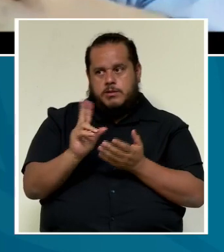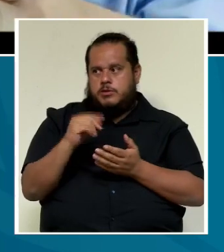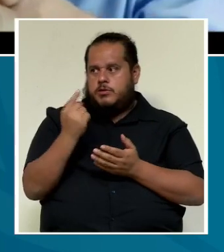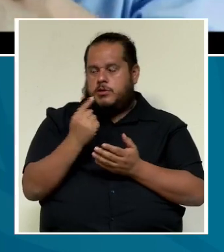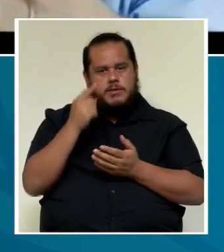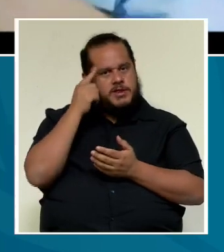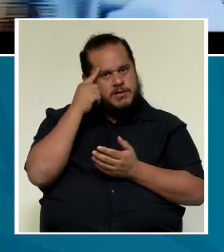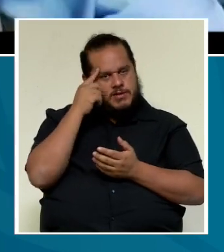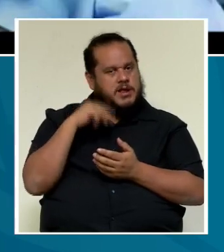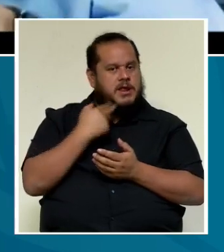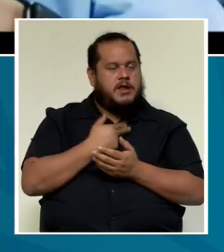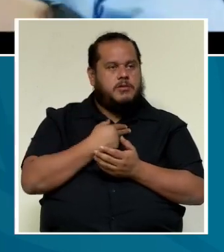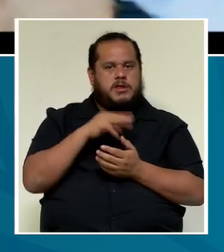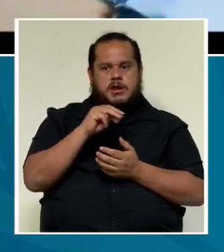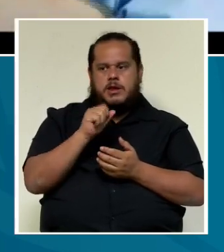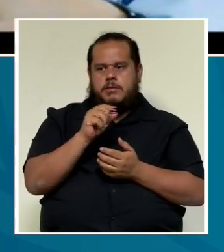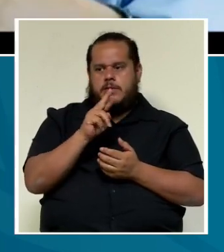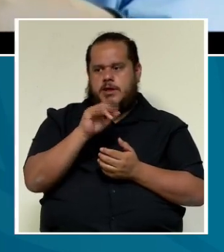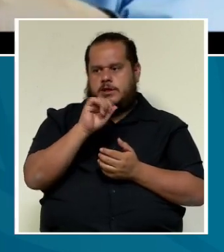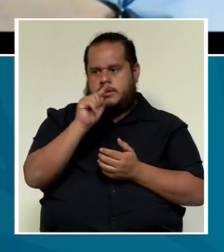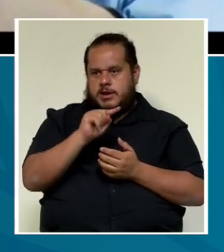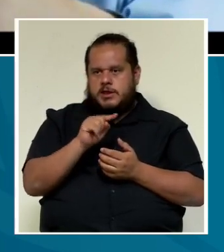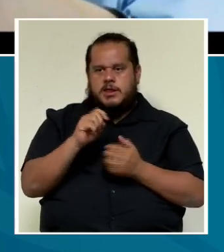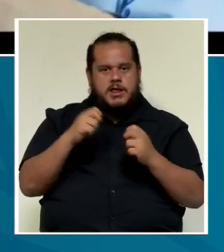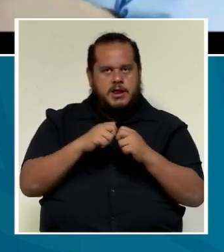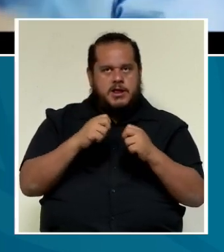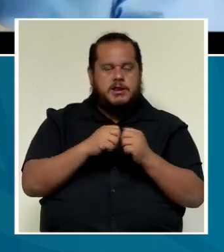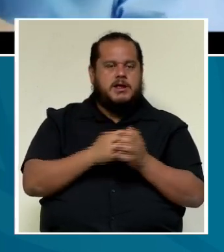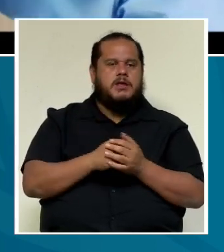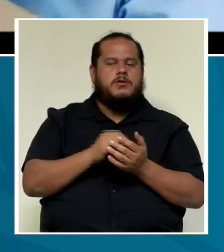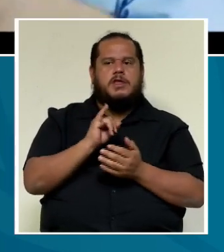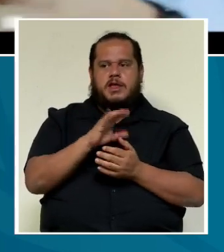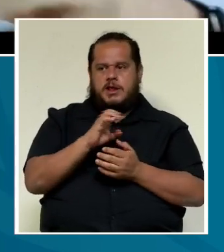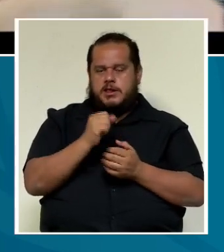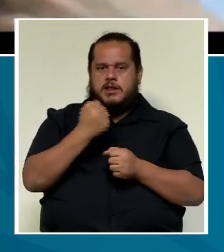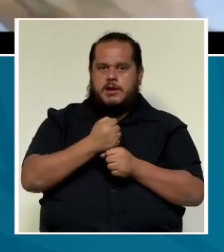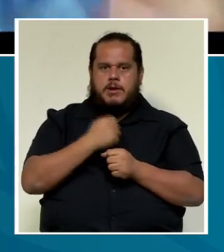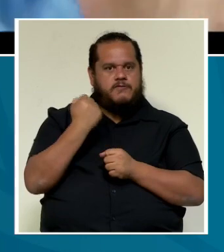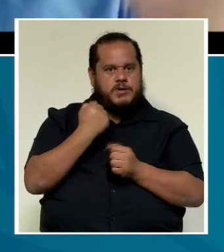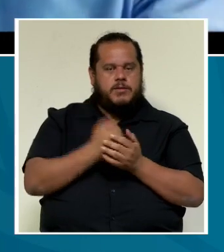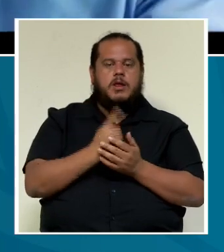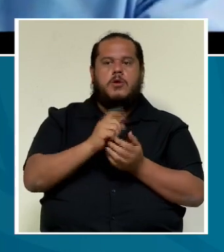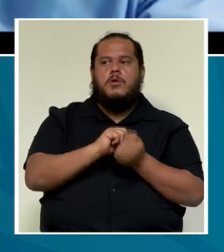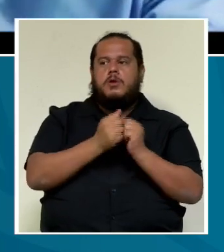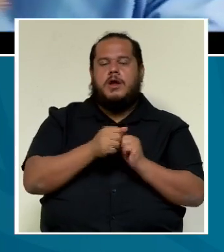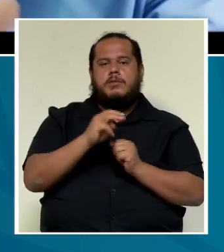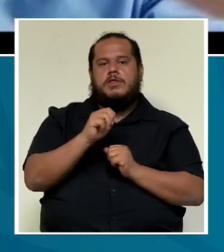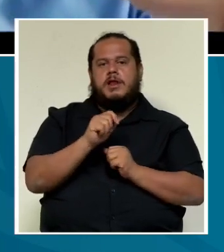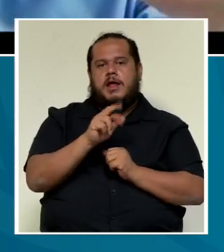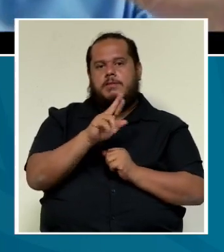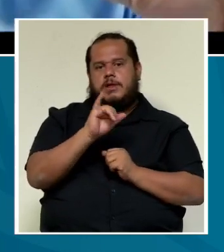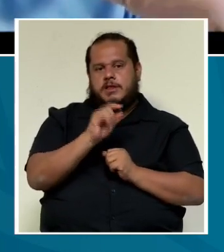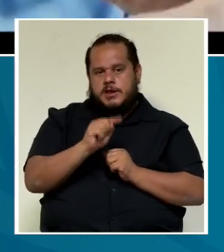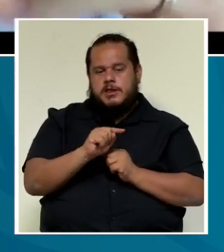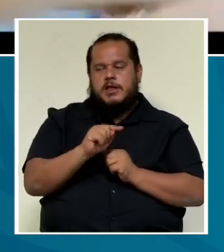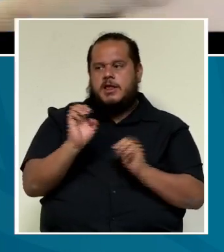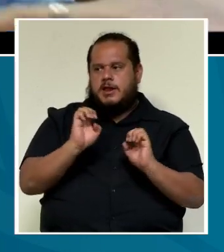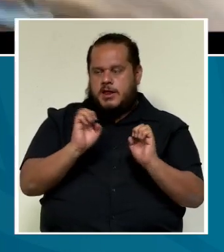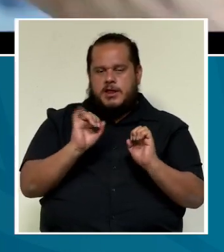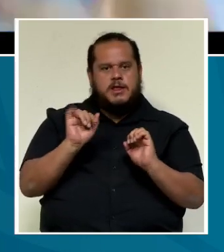pensar en nuestra matriz eléctrica, que es lo que el ICE pues trabaja fuertemente, sino una transformación de la matriz energética como tal.